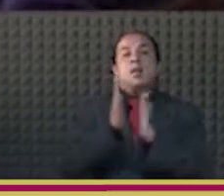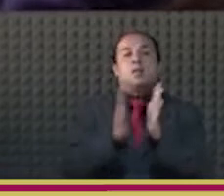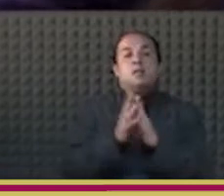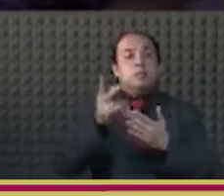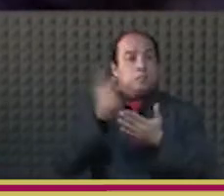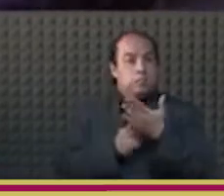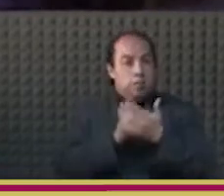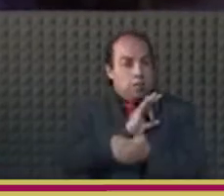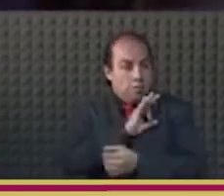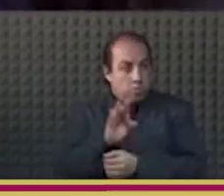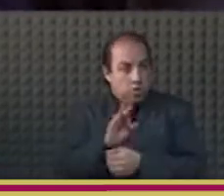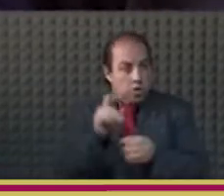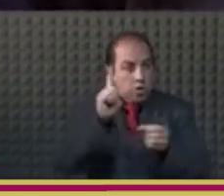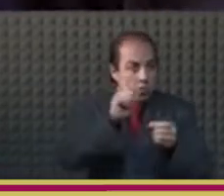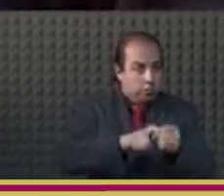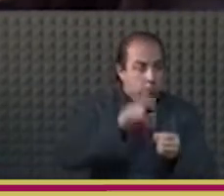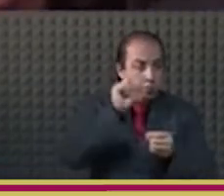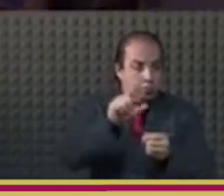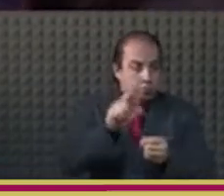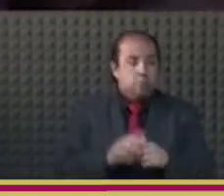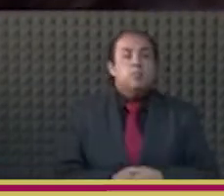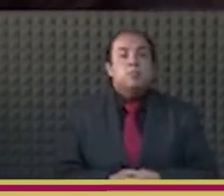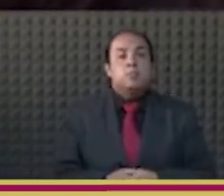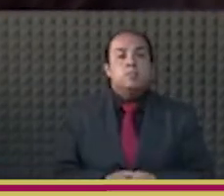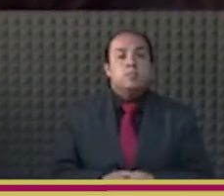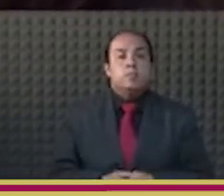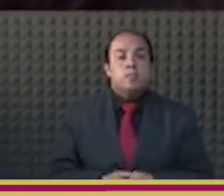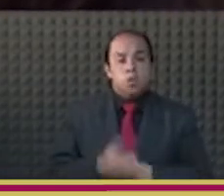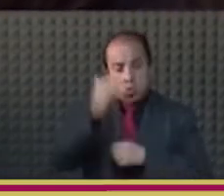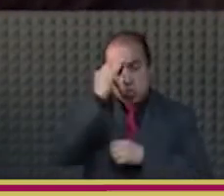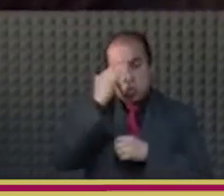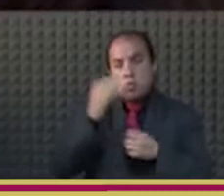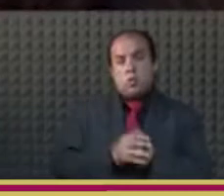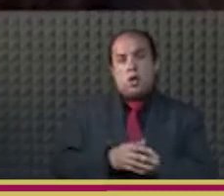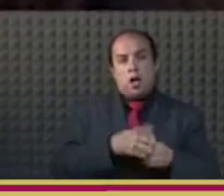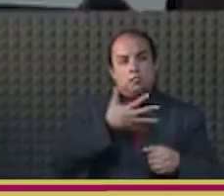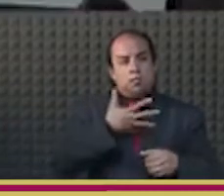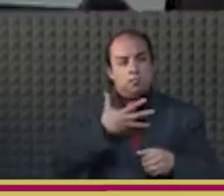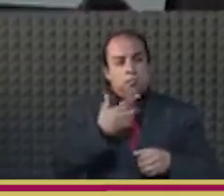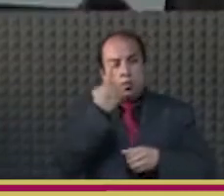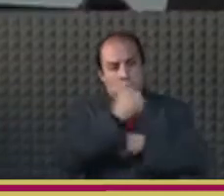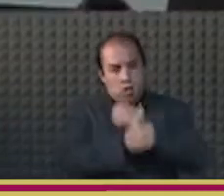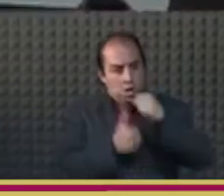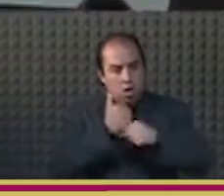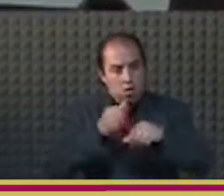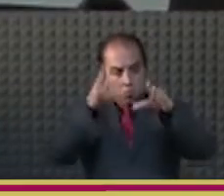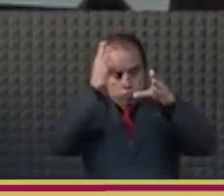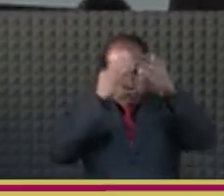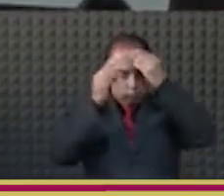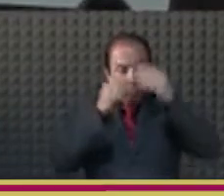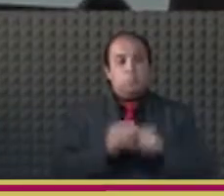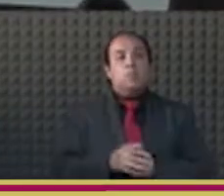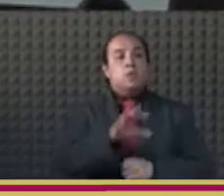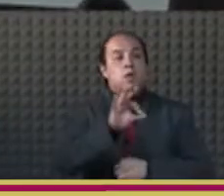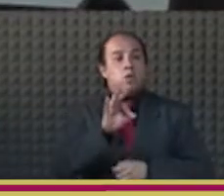así poder, pues ya implementar también los conocimientos adquiridos a lo largo del año de capacitación y encontrar con ello